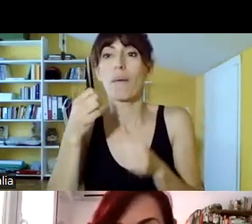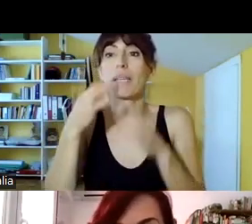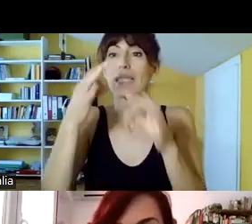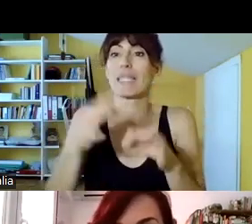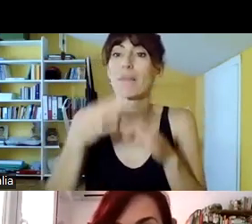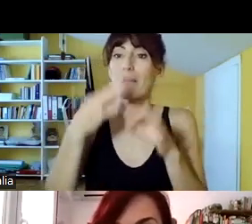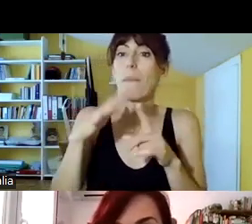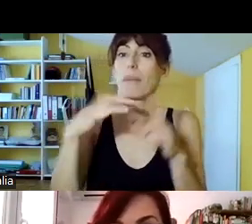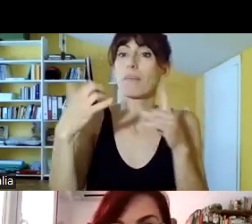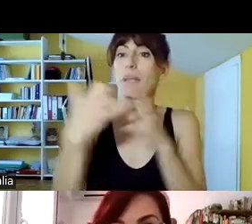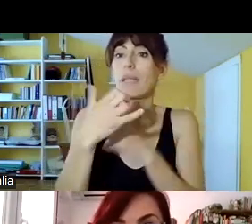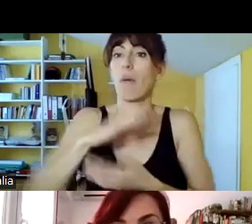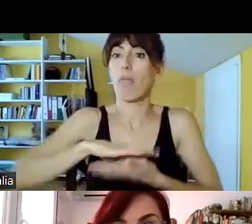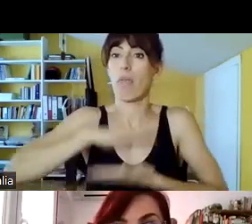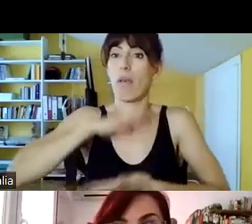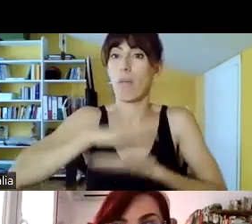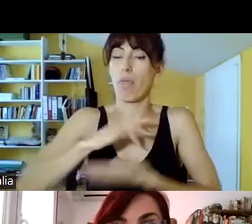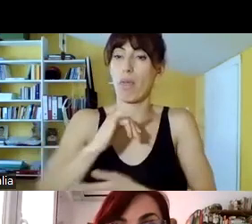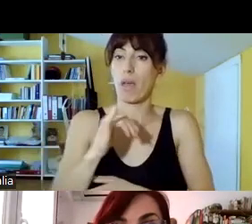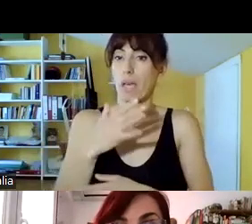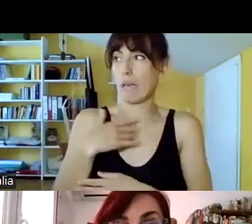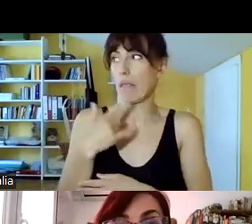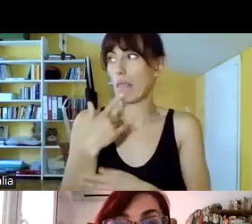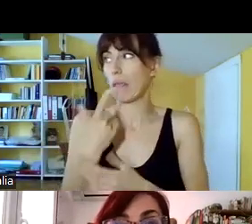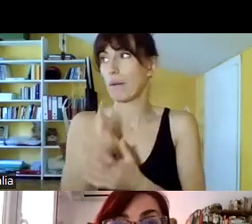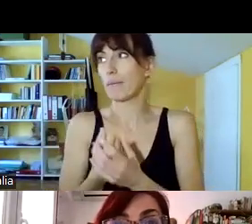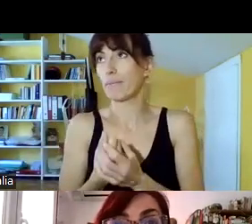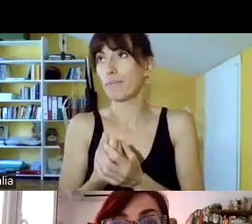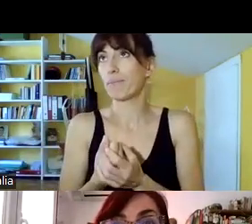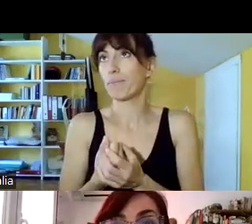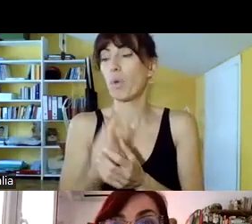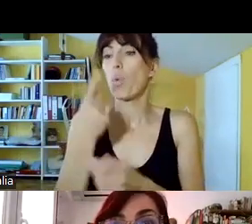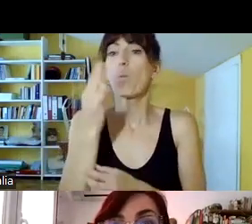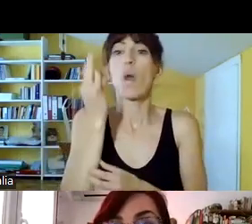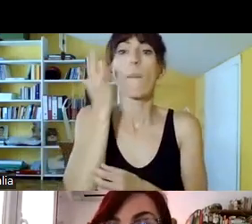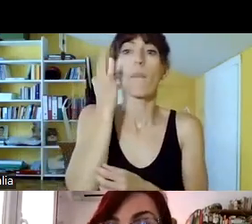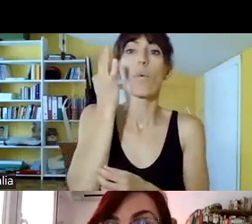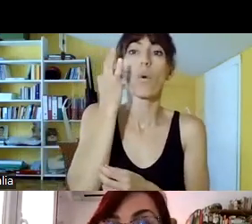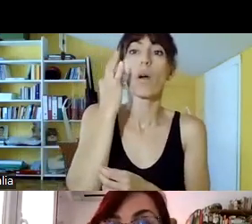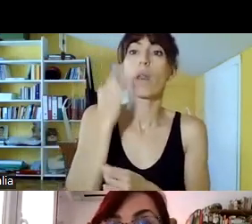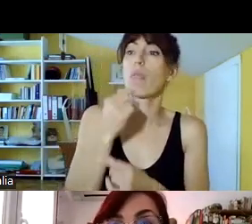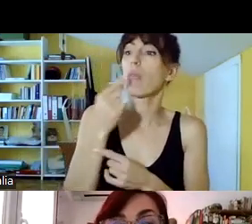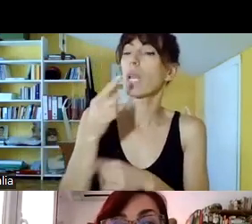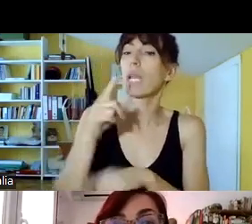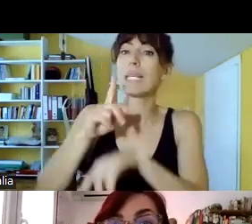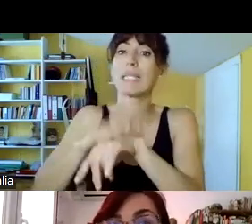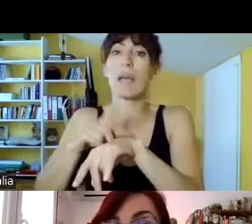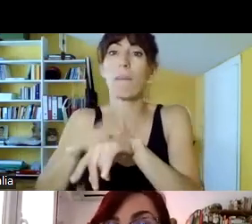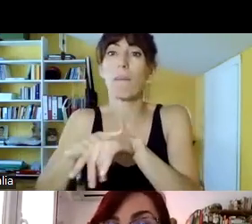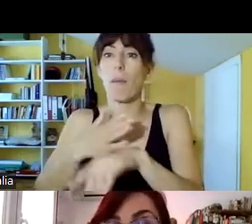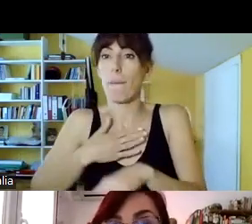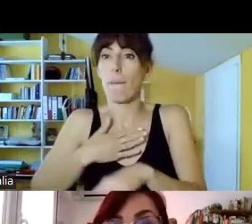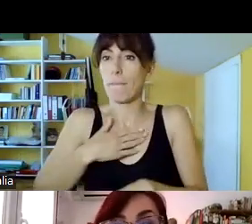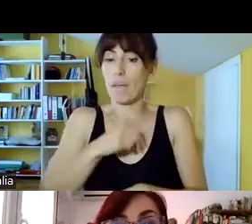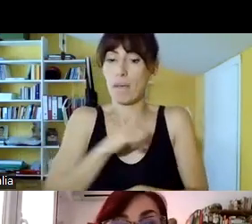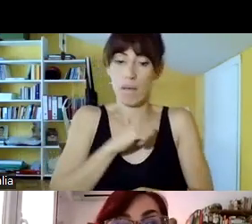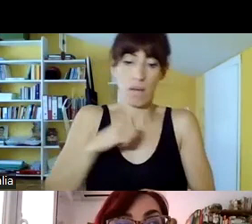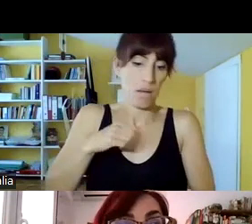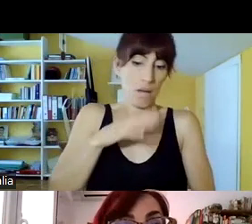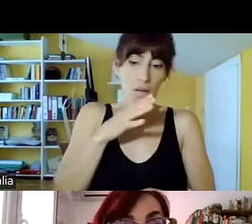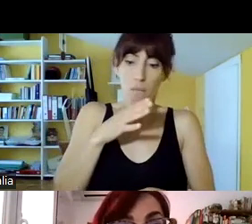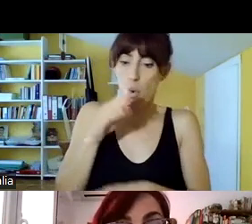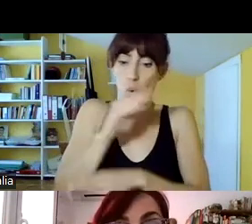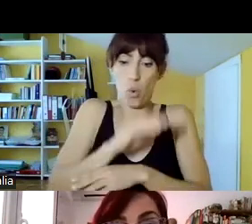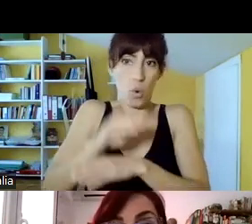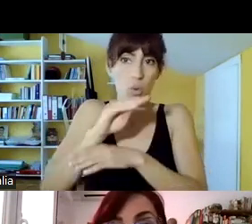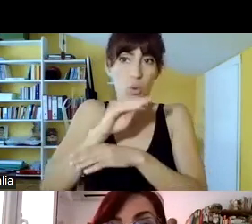perspectiva de capacidades, es decir, decirle a una mujer que no tiene tiempo para sí misma porque está desbordada con los